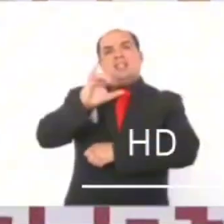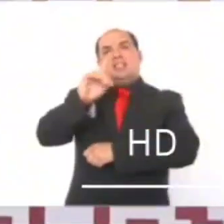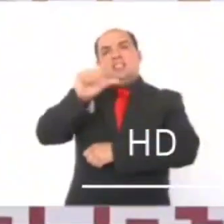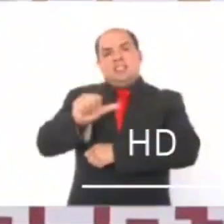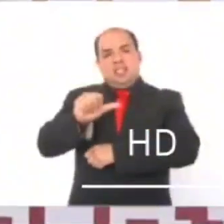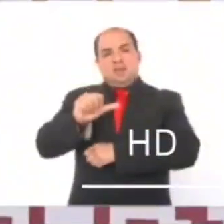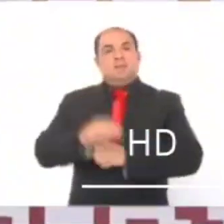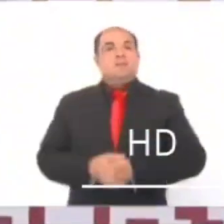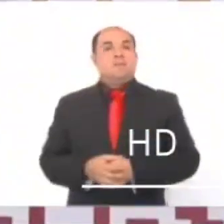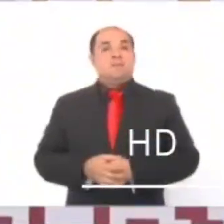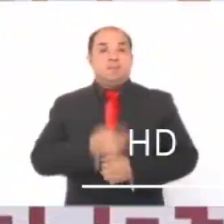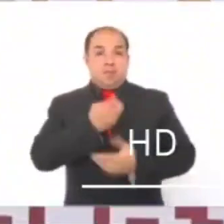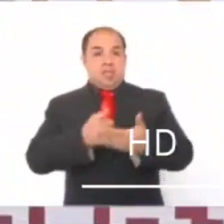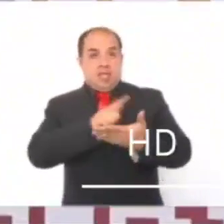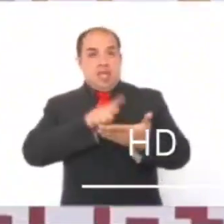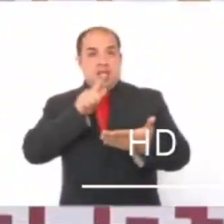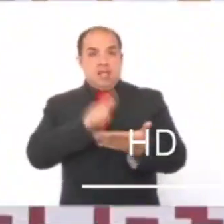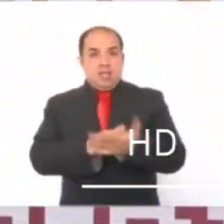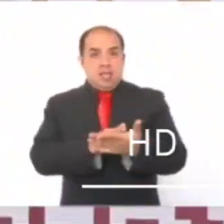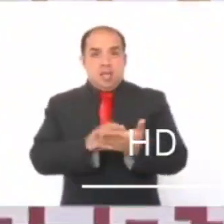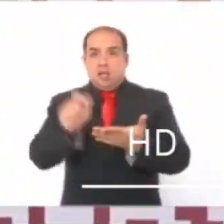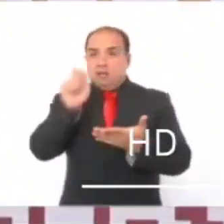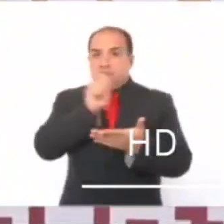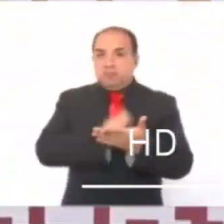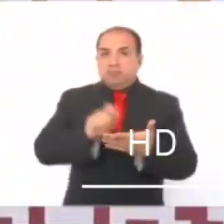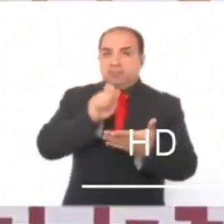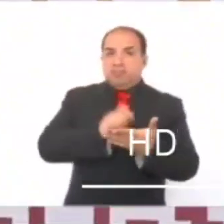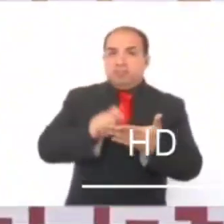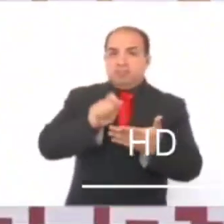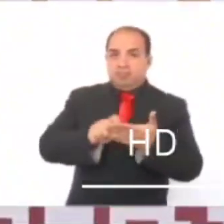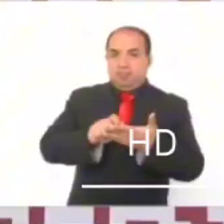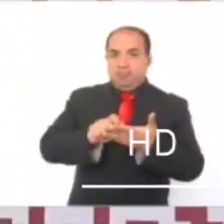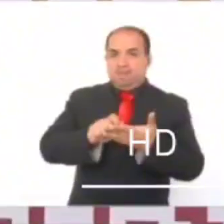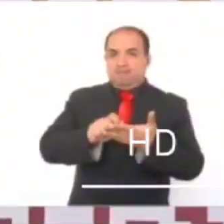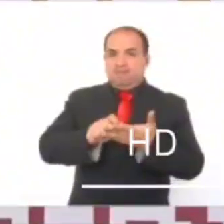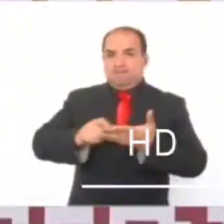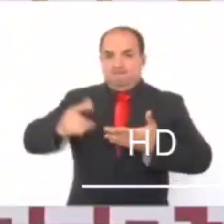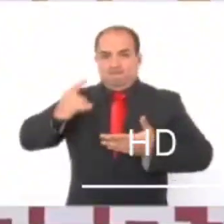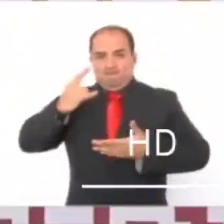decirles que esta ley la tejimos artesanalmente.